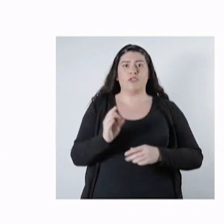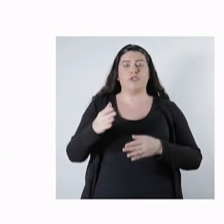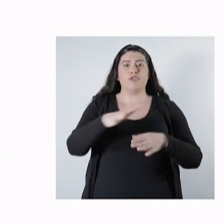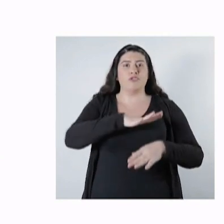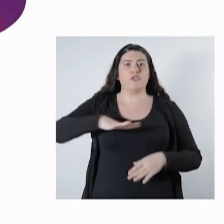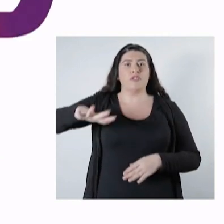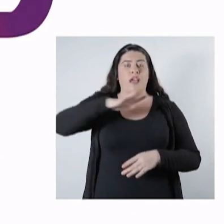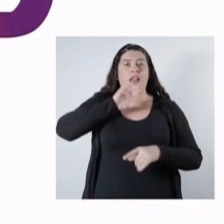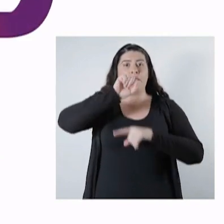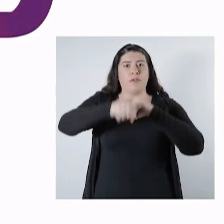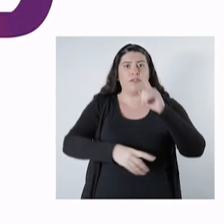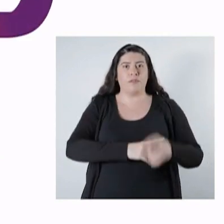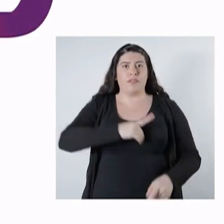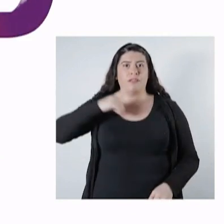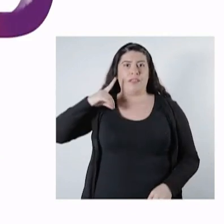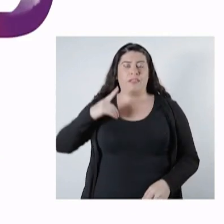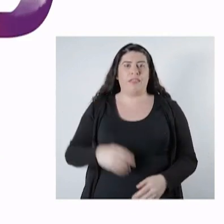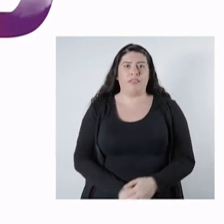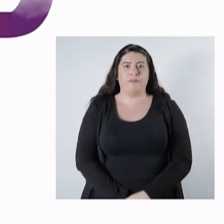Aprobemos dignidad.